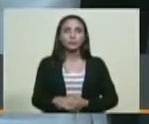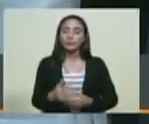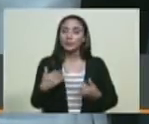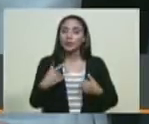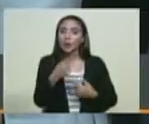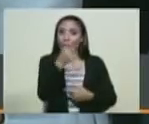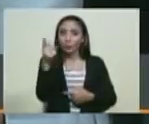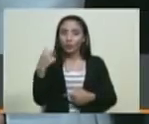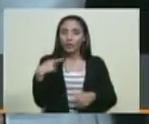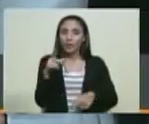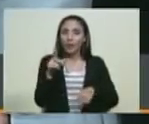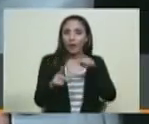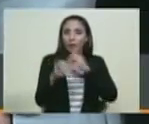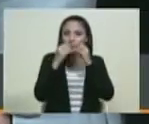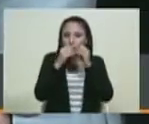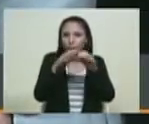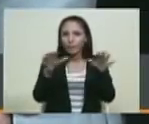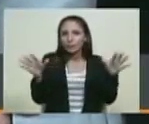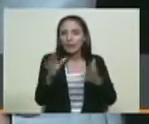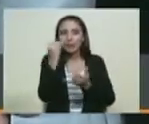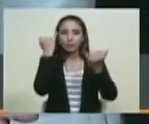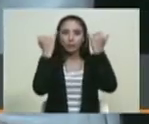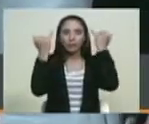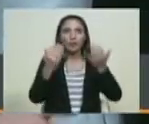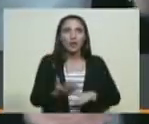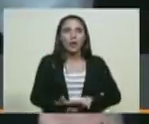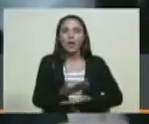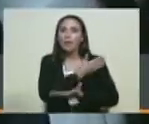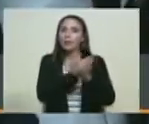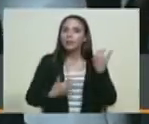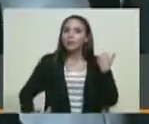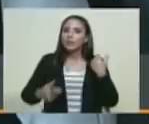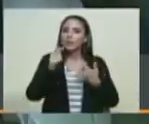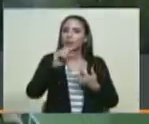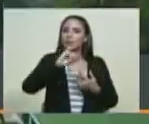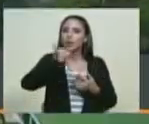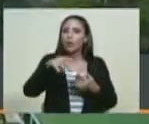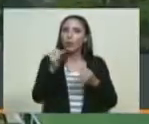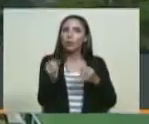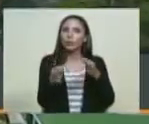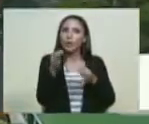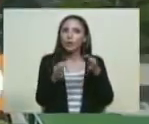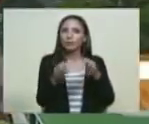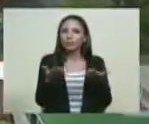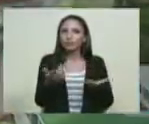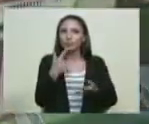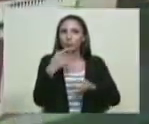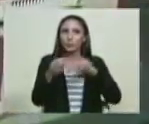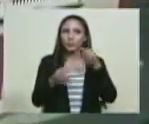algún mensaje. Presidente del Tribunal Supremo, por favor.